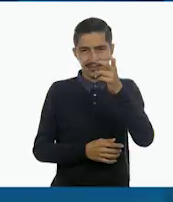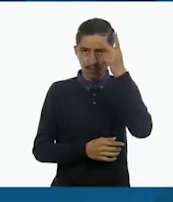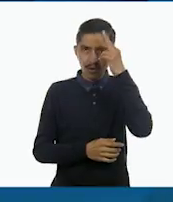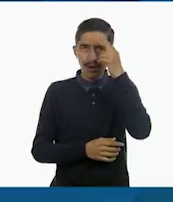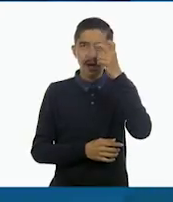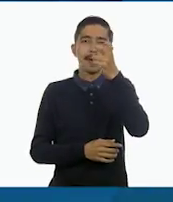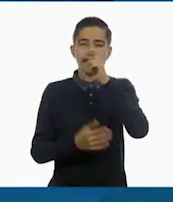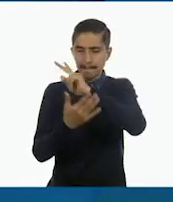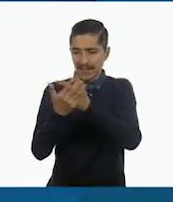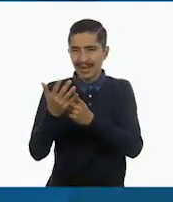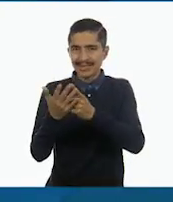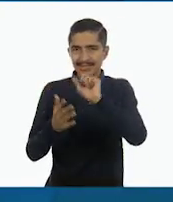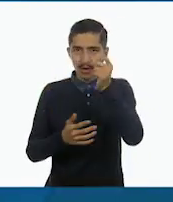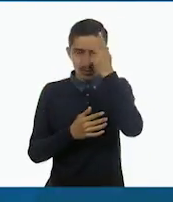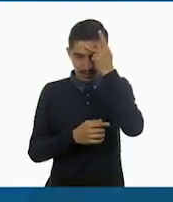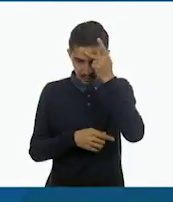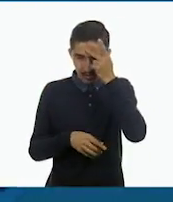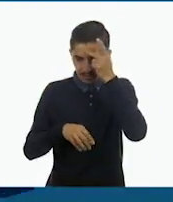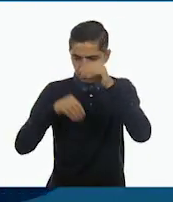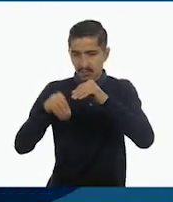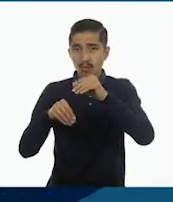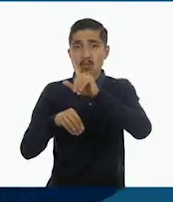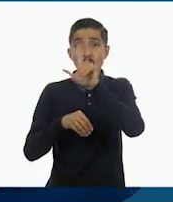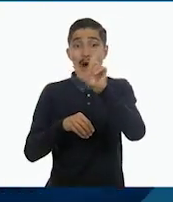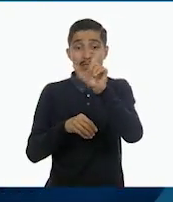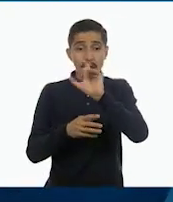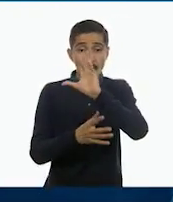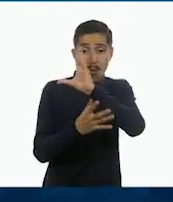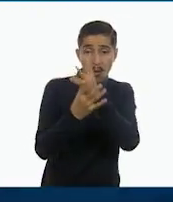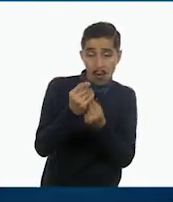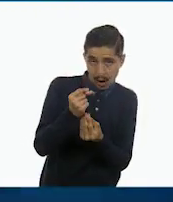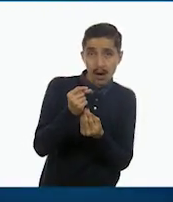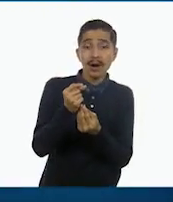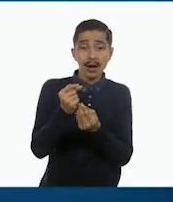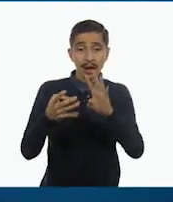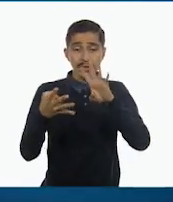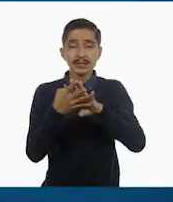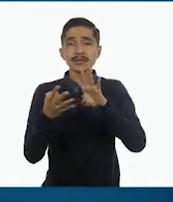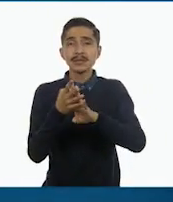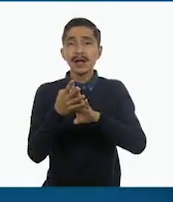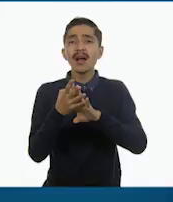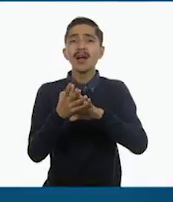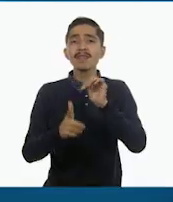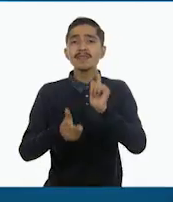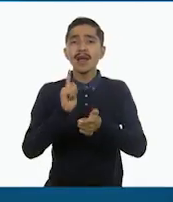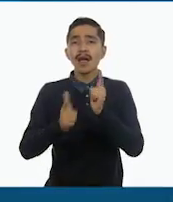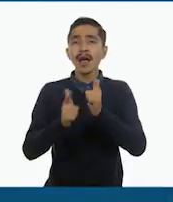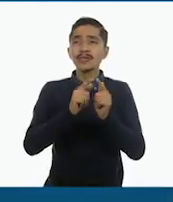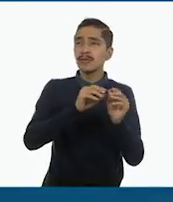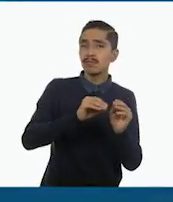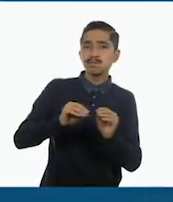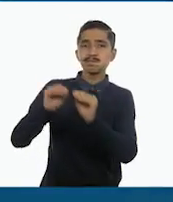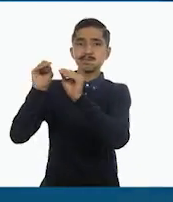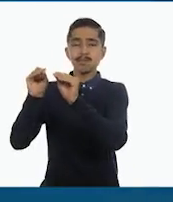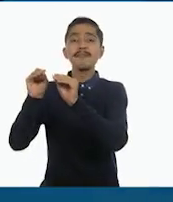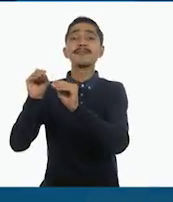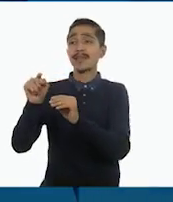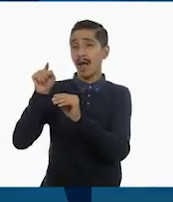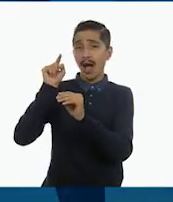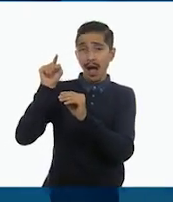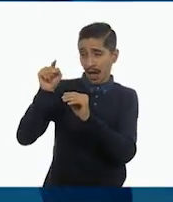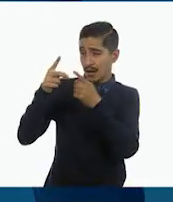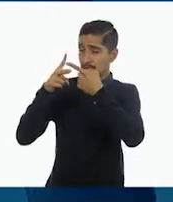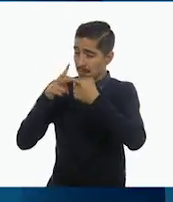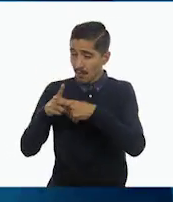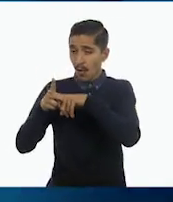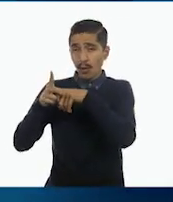Luis Potosí y cuando logró escapar de la cárcel, se fue a Texas. Desde ahí comenzó a